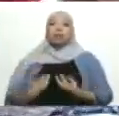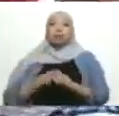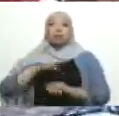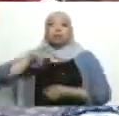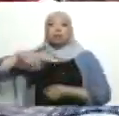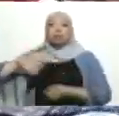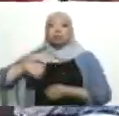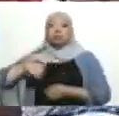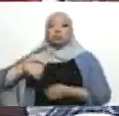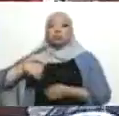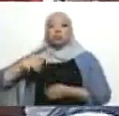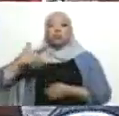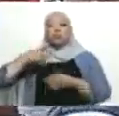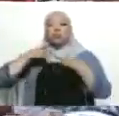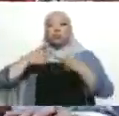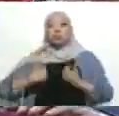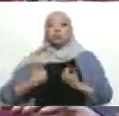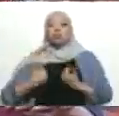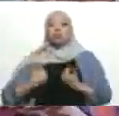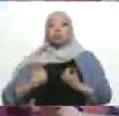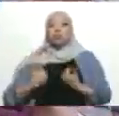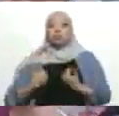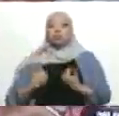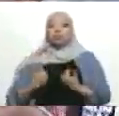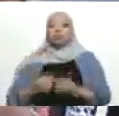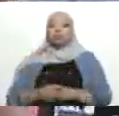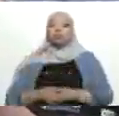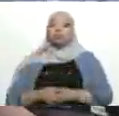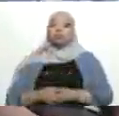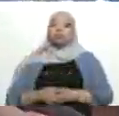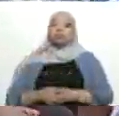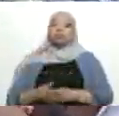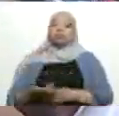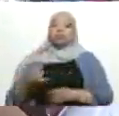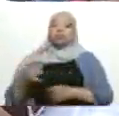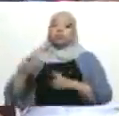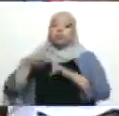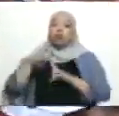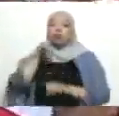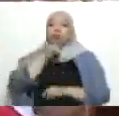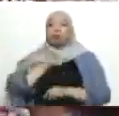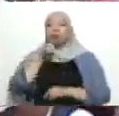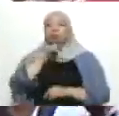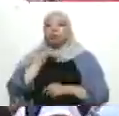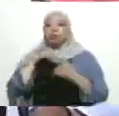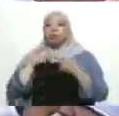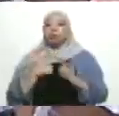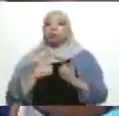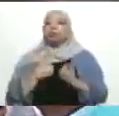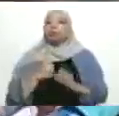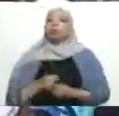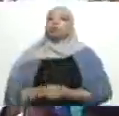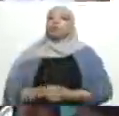nos impide rendirnos. Nos impide rendirnos. Mire, el que